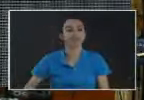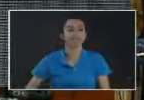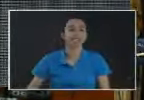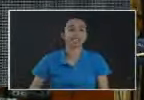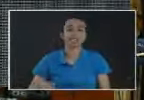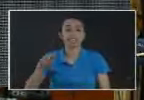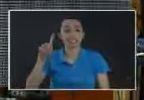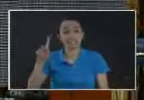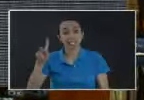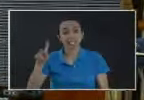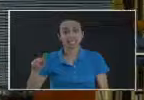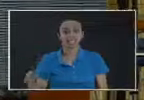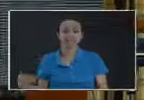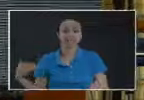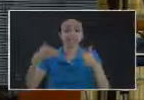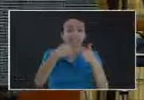el señor que ya le conté,